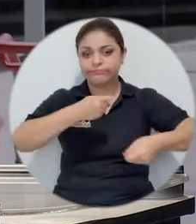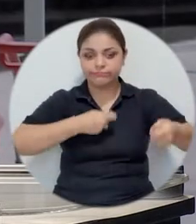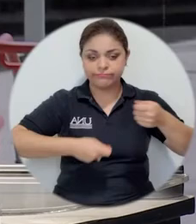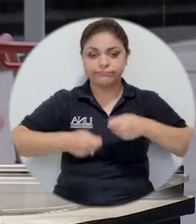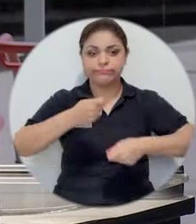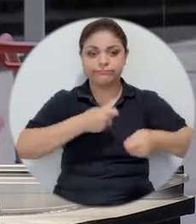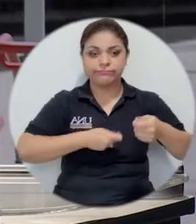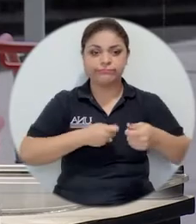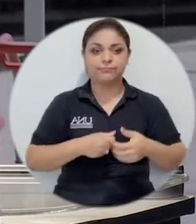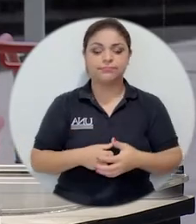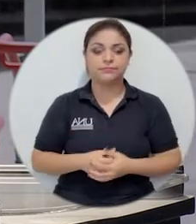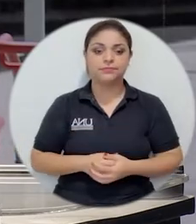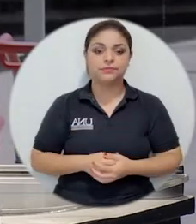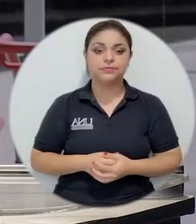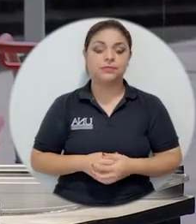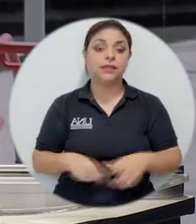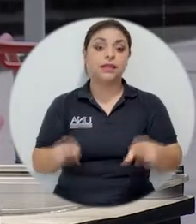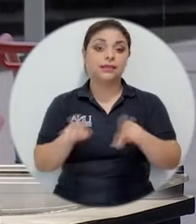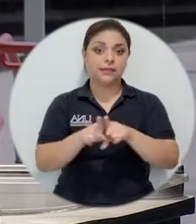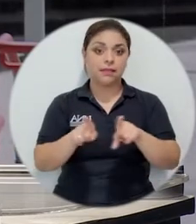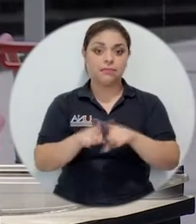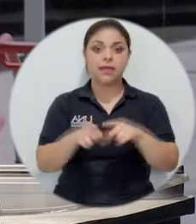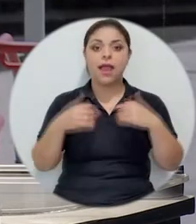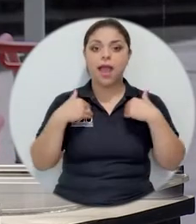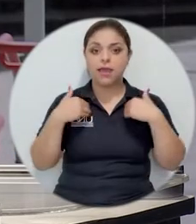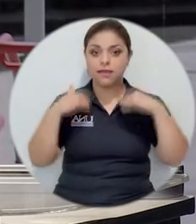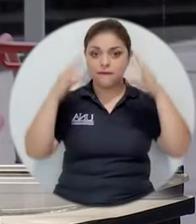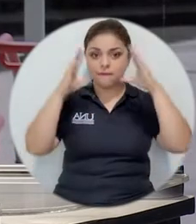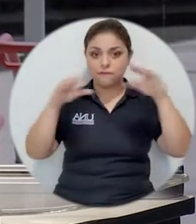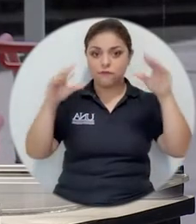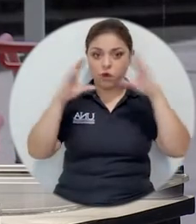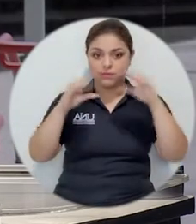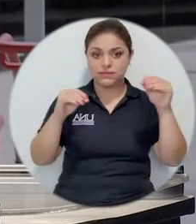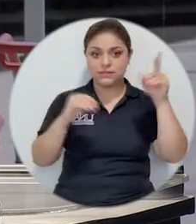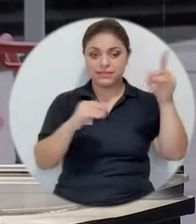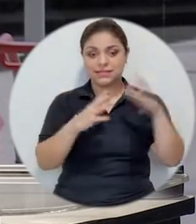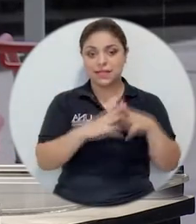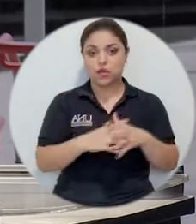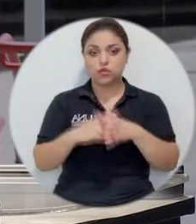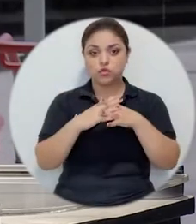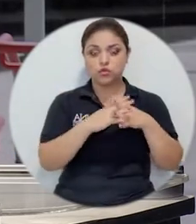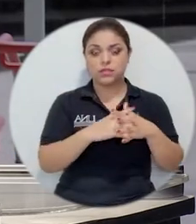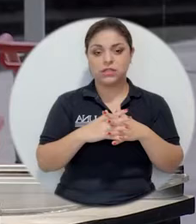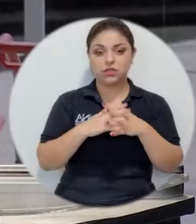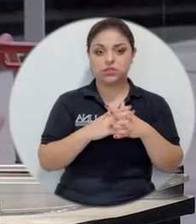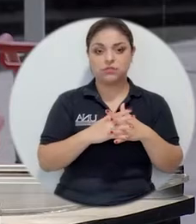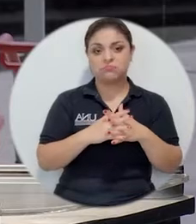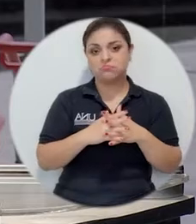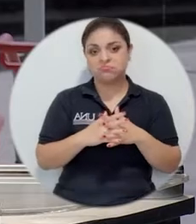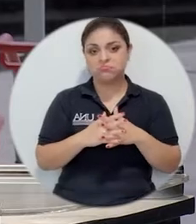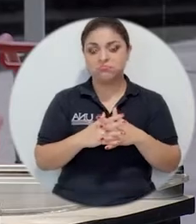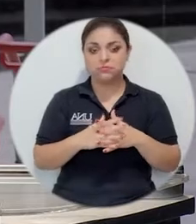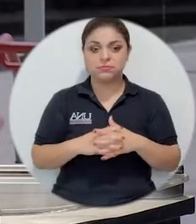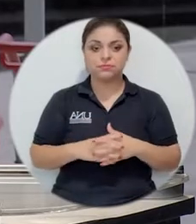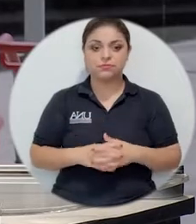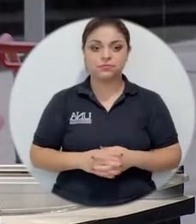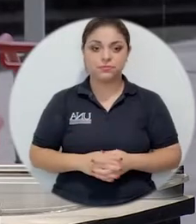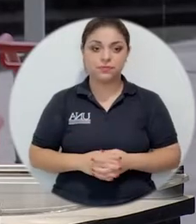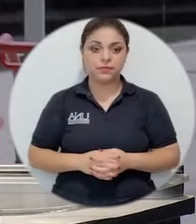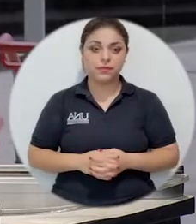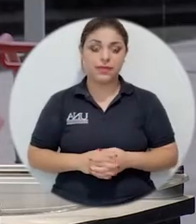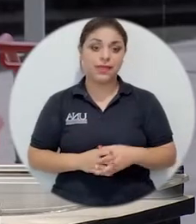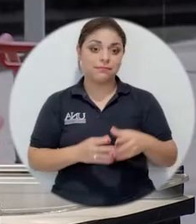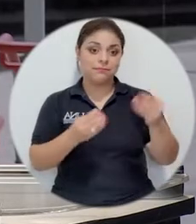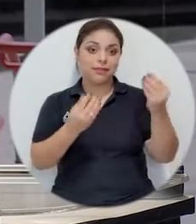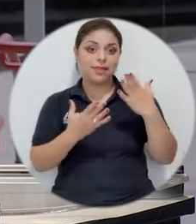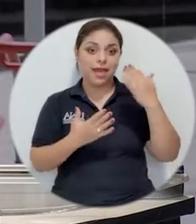lo han señalado ya informes del Departamento de Estado de los Estados Unidos, siempre con su sesgo evidentemente, pero que nos dan